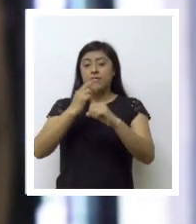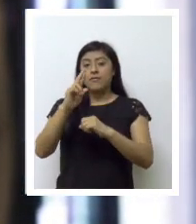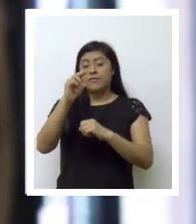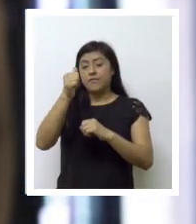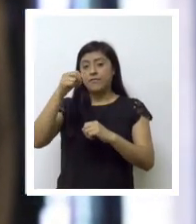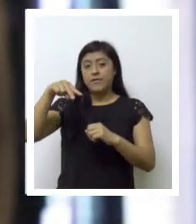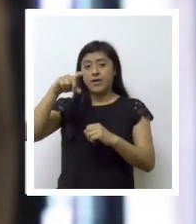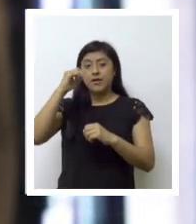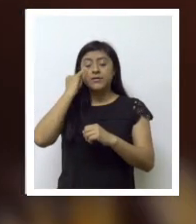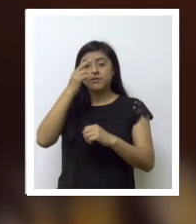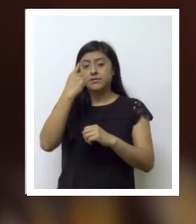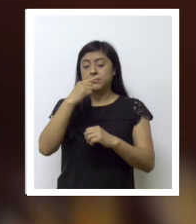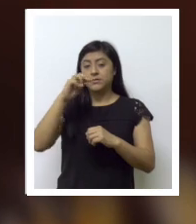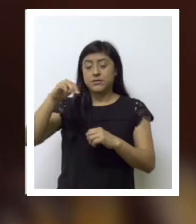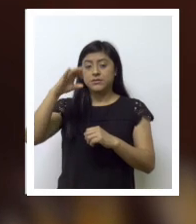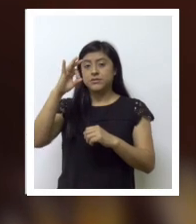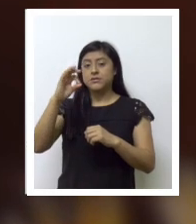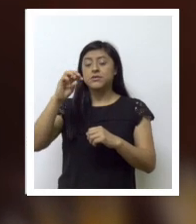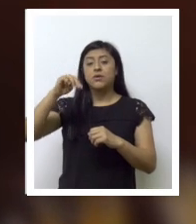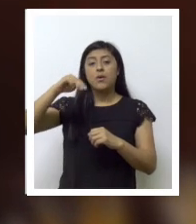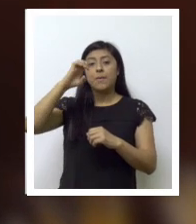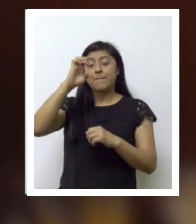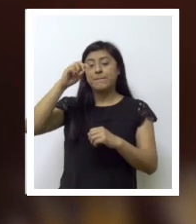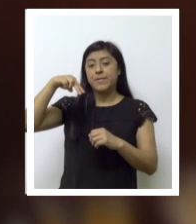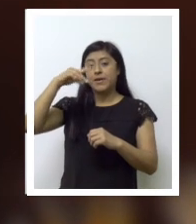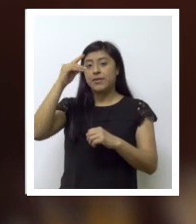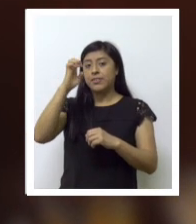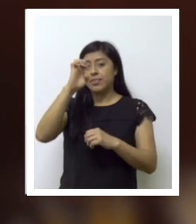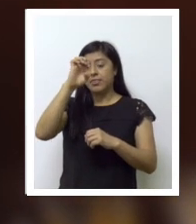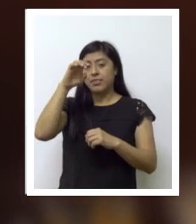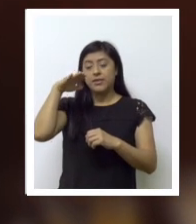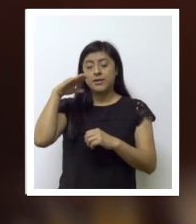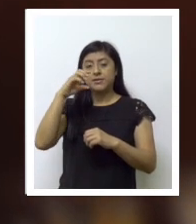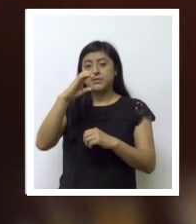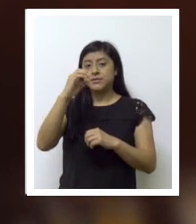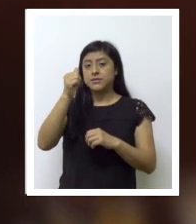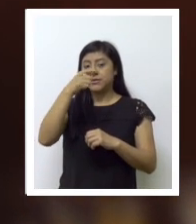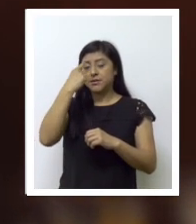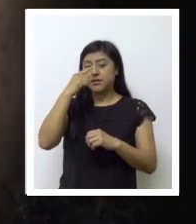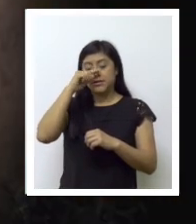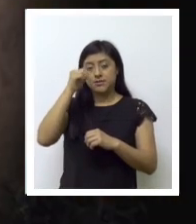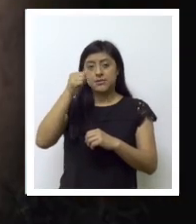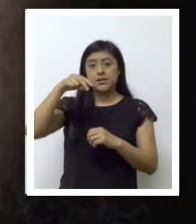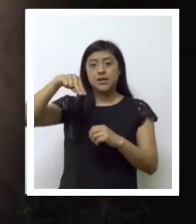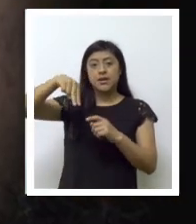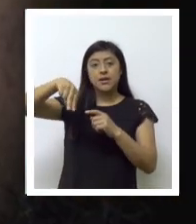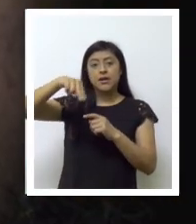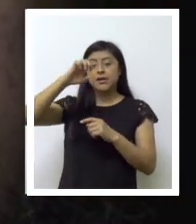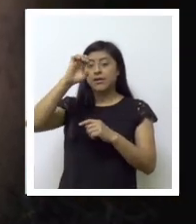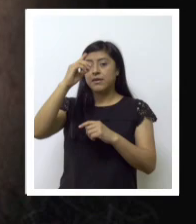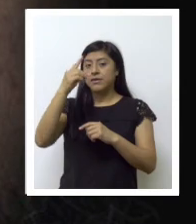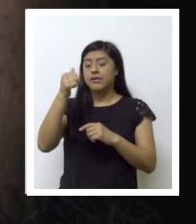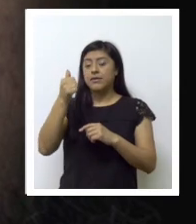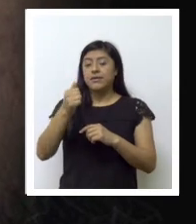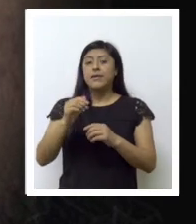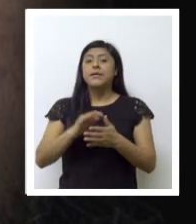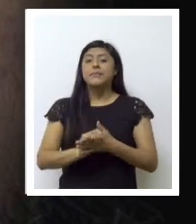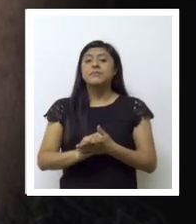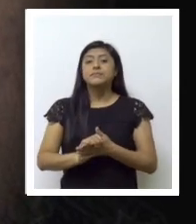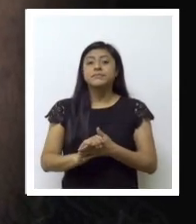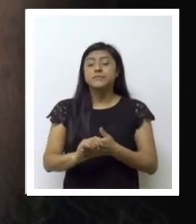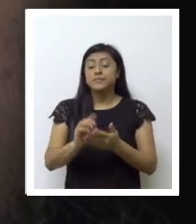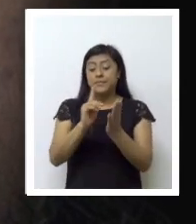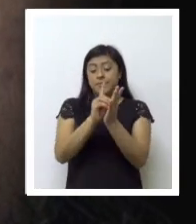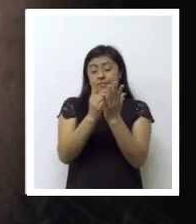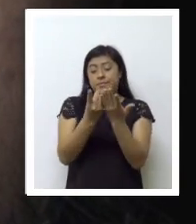2017. Él es Francisco Alejandro Méndez Castañeda. Nació el 27 de noviembre de